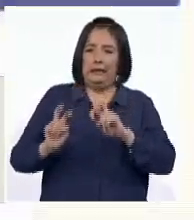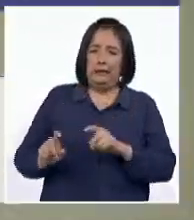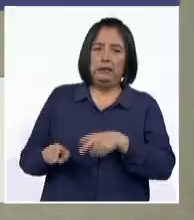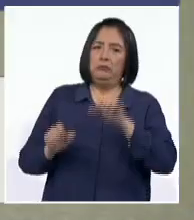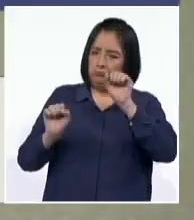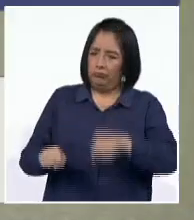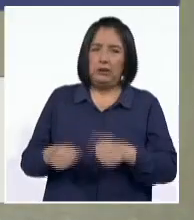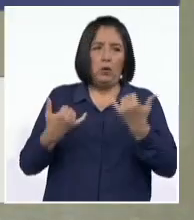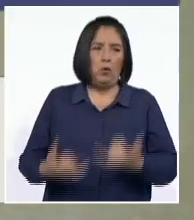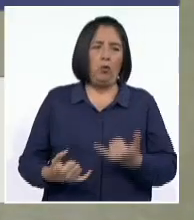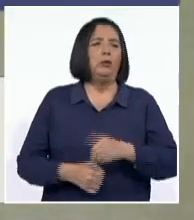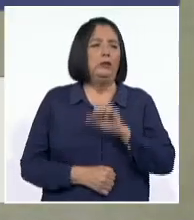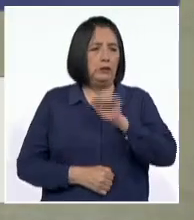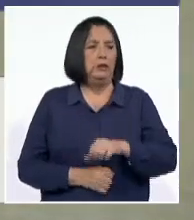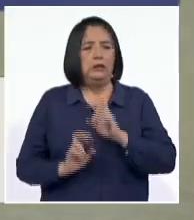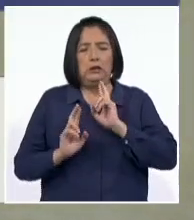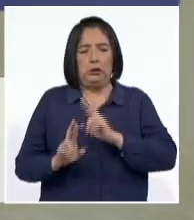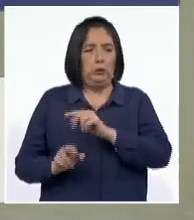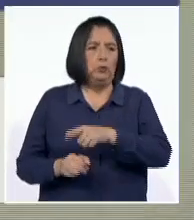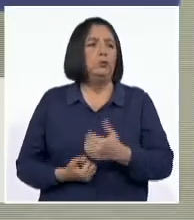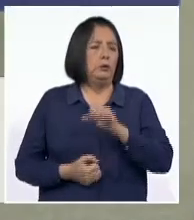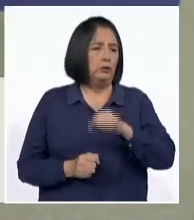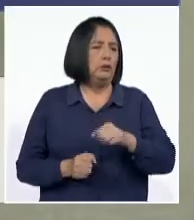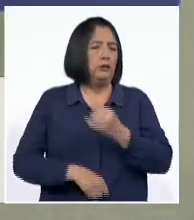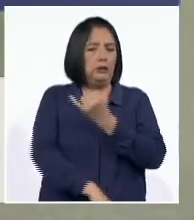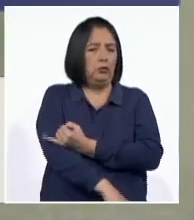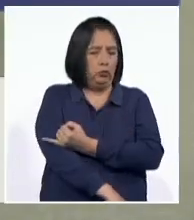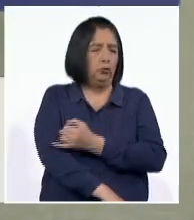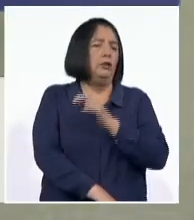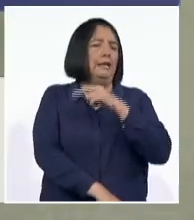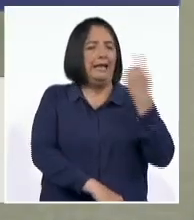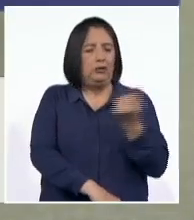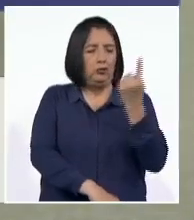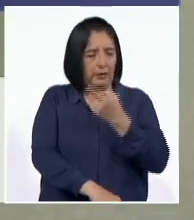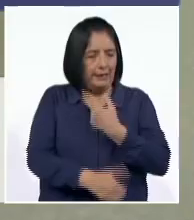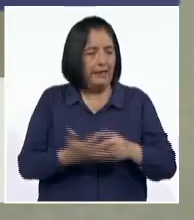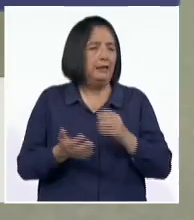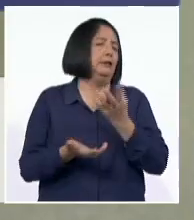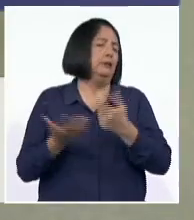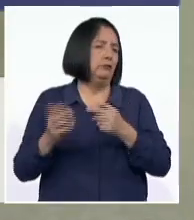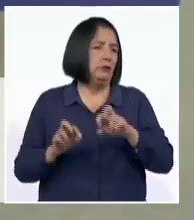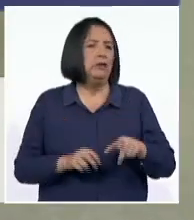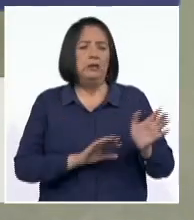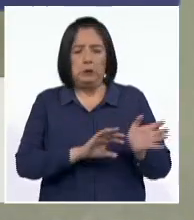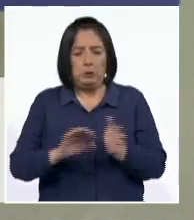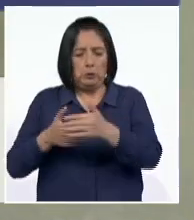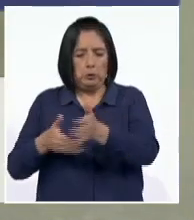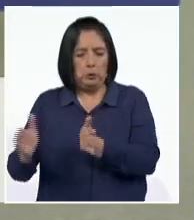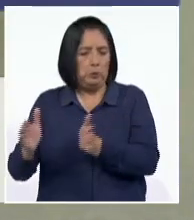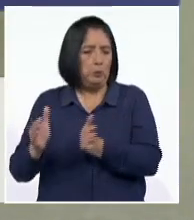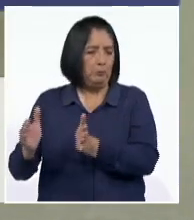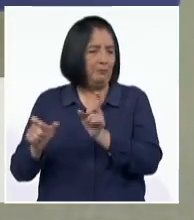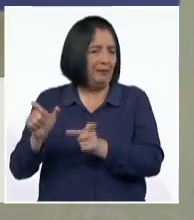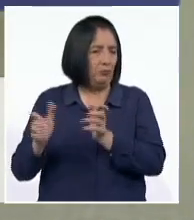sido confirmado el día de hoy por el resultado del INS. Contamos con área de triaje diferenciado, un área de hospitalización para